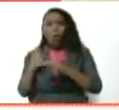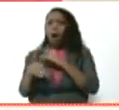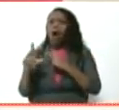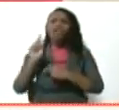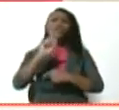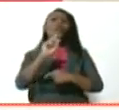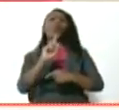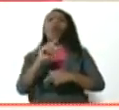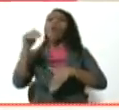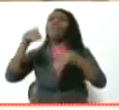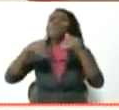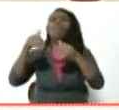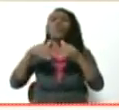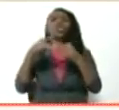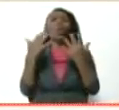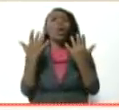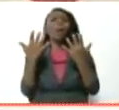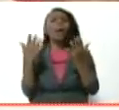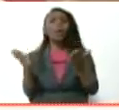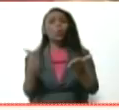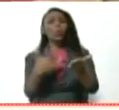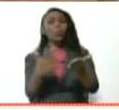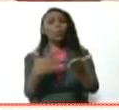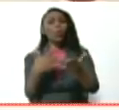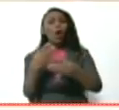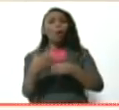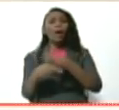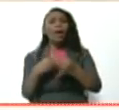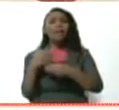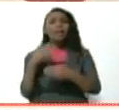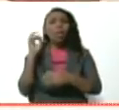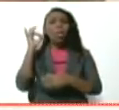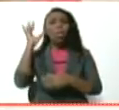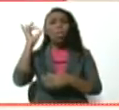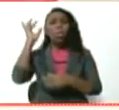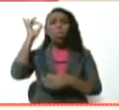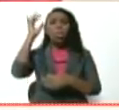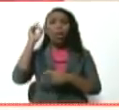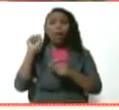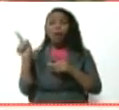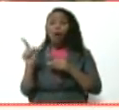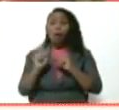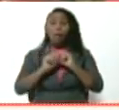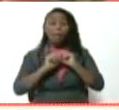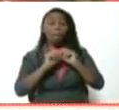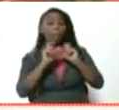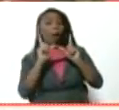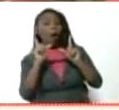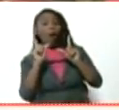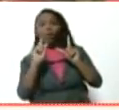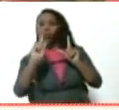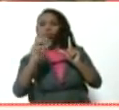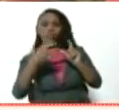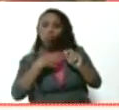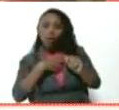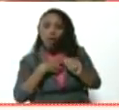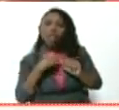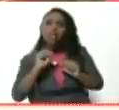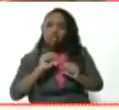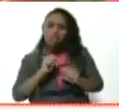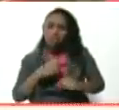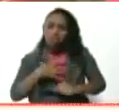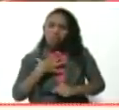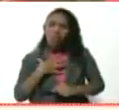ahora vamos al voto manual para generar una expectativa que no se puede. No, aquí sí se va a poder